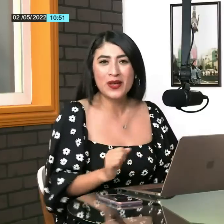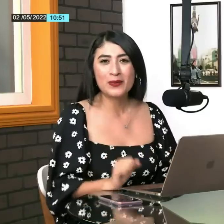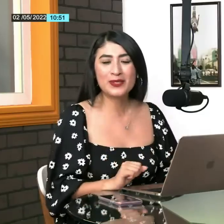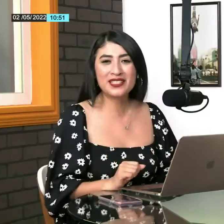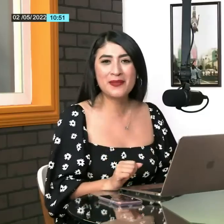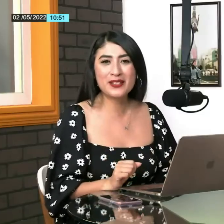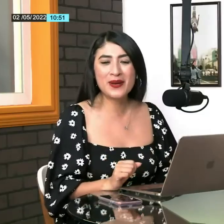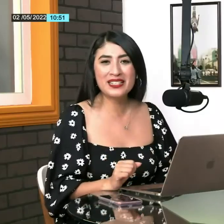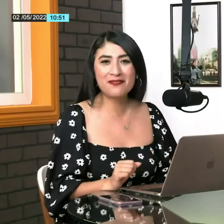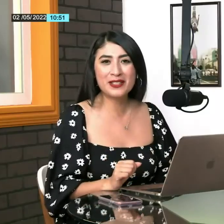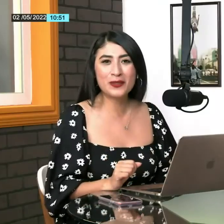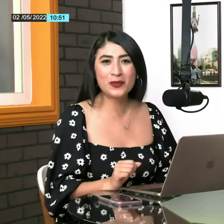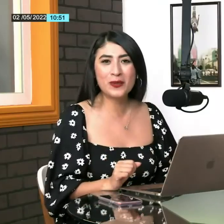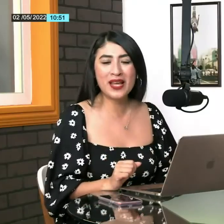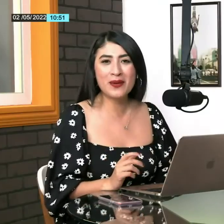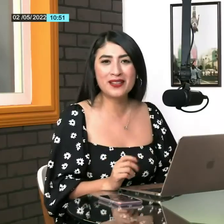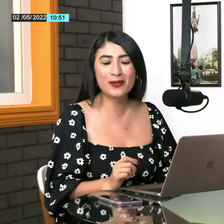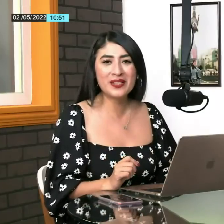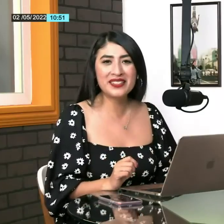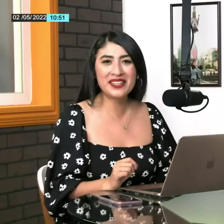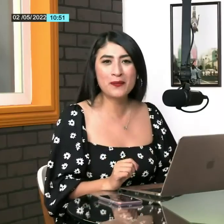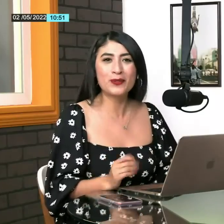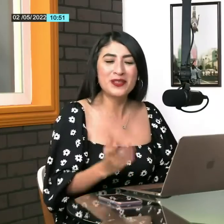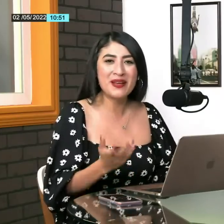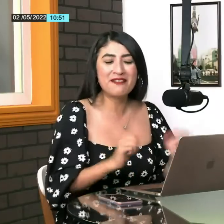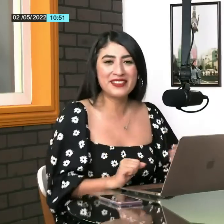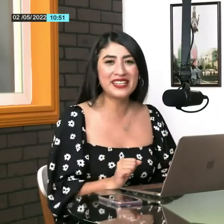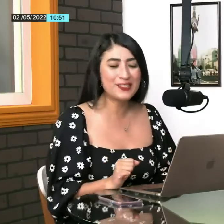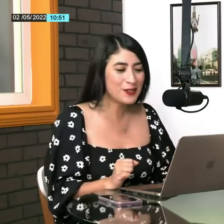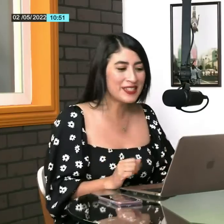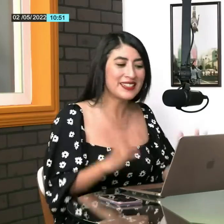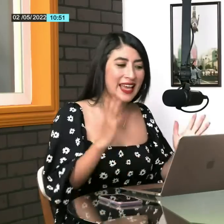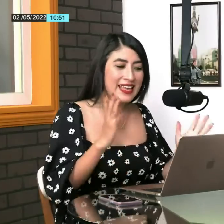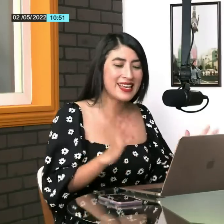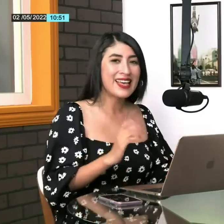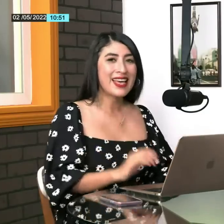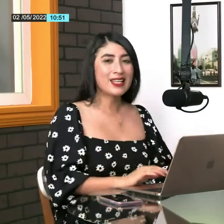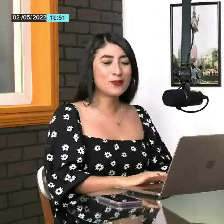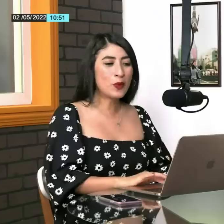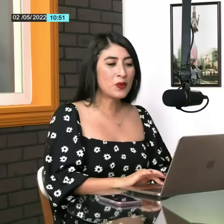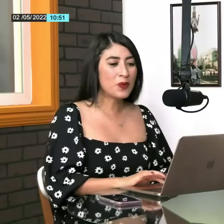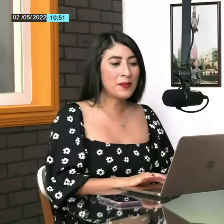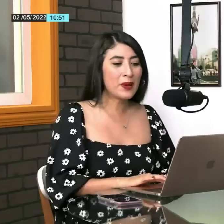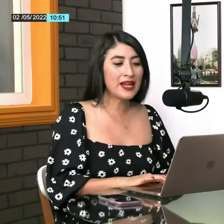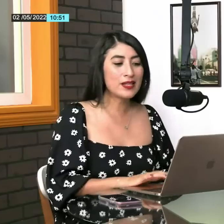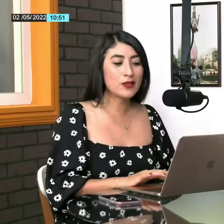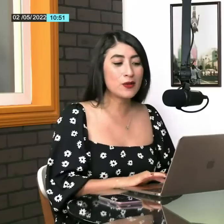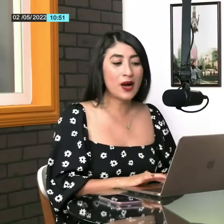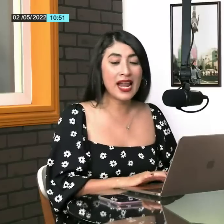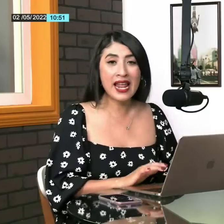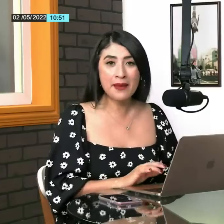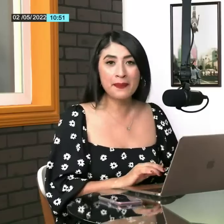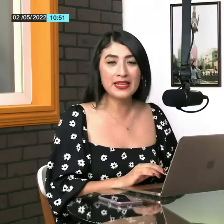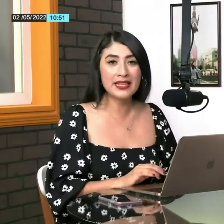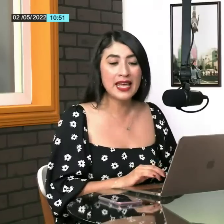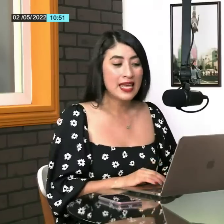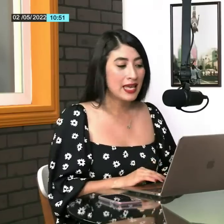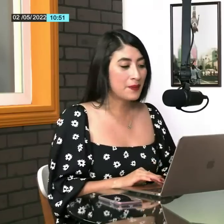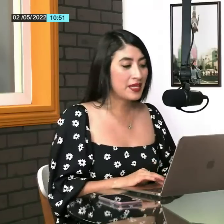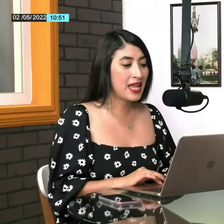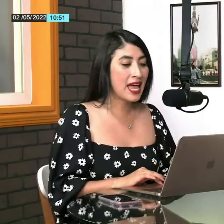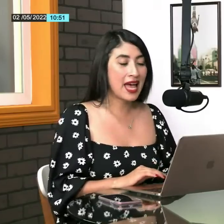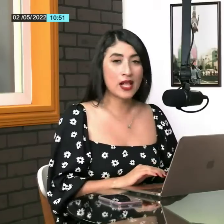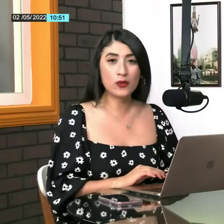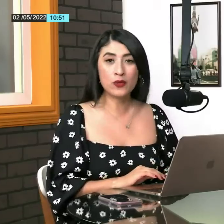hecho muchísimas obras de infraestructura durante todo este tiempo sin manifestaciones allí es muy muy polémica el caso ojalá la empresa